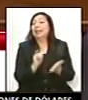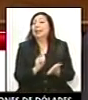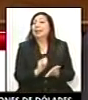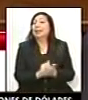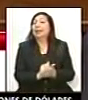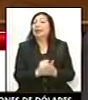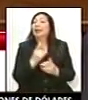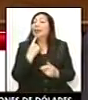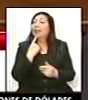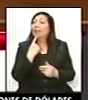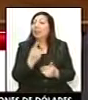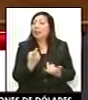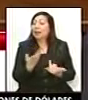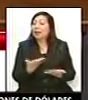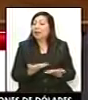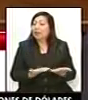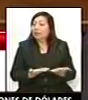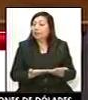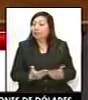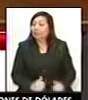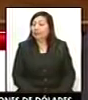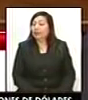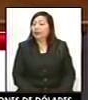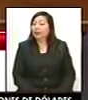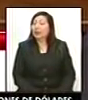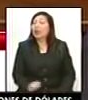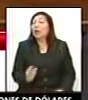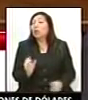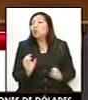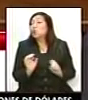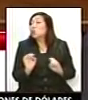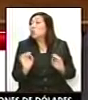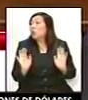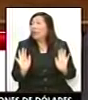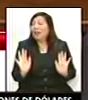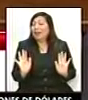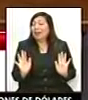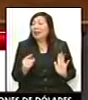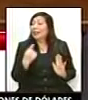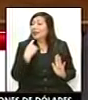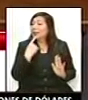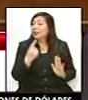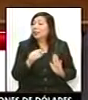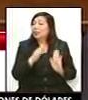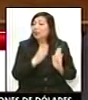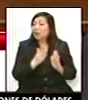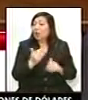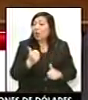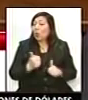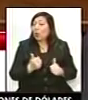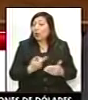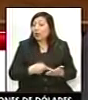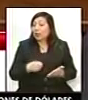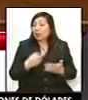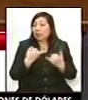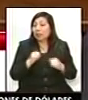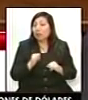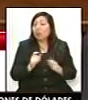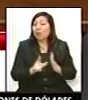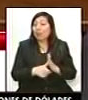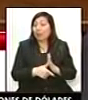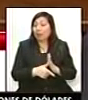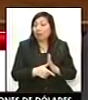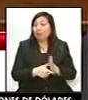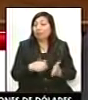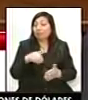a merecer una acción en caso así lo considere el órgano al cual se ha derivado el informe después de haber